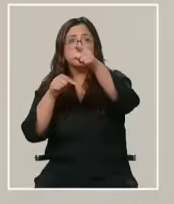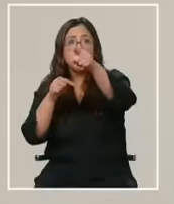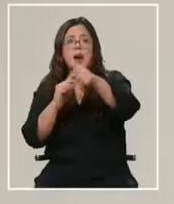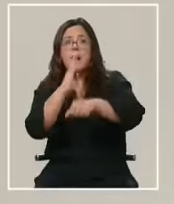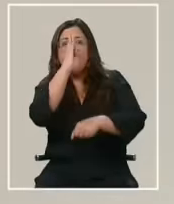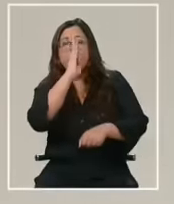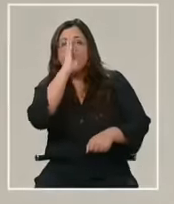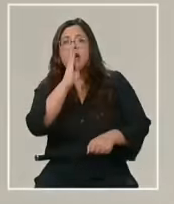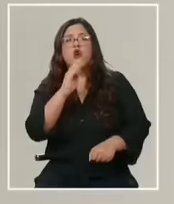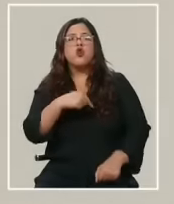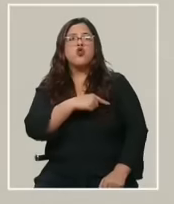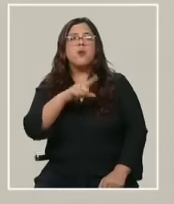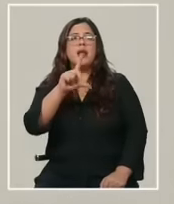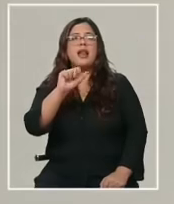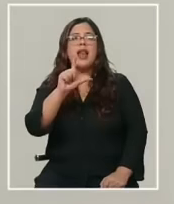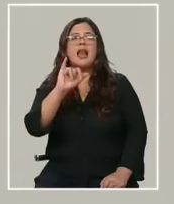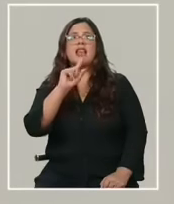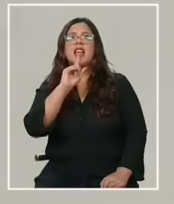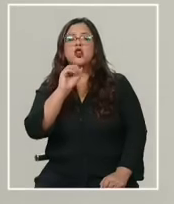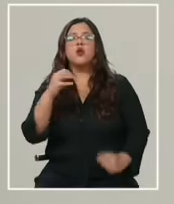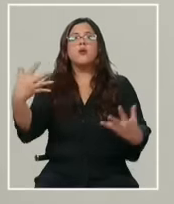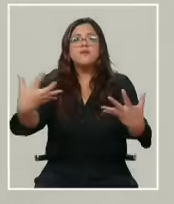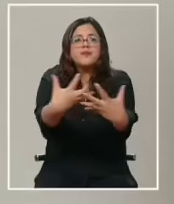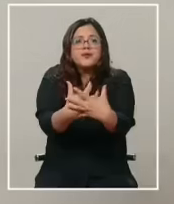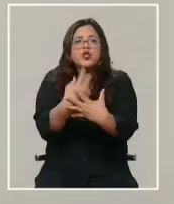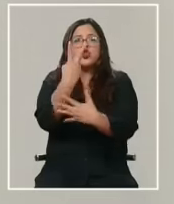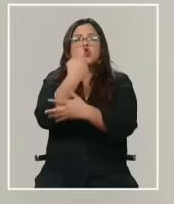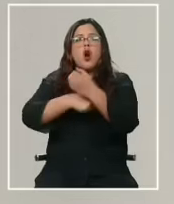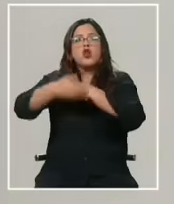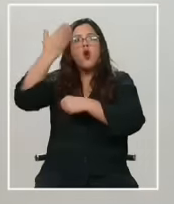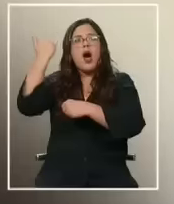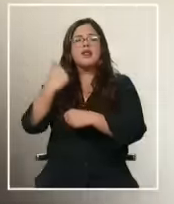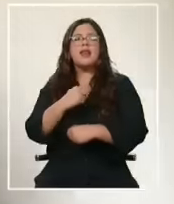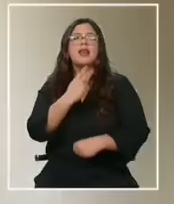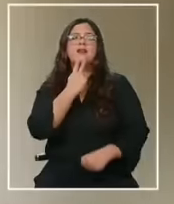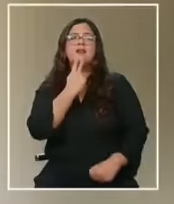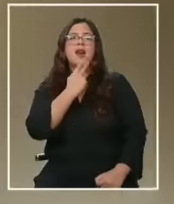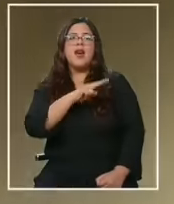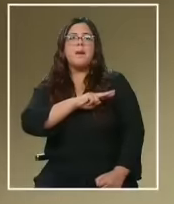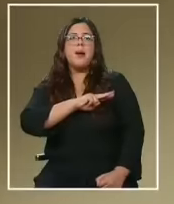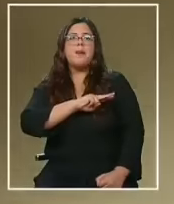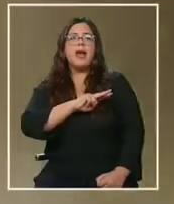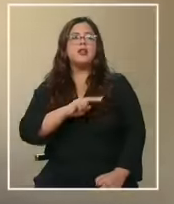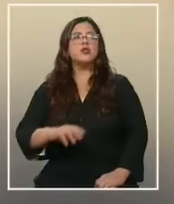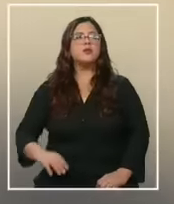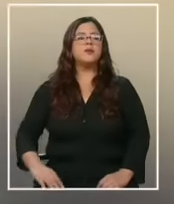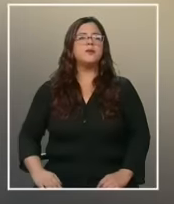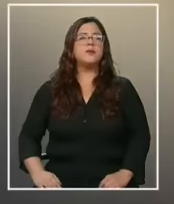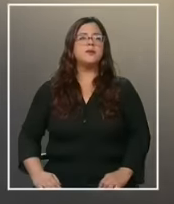que llamaba Lalito y que adoptó hace 2 años cuando vivía en Valparaíso.